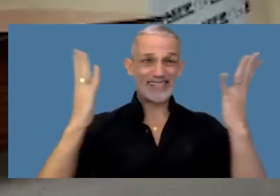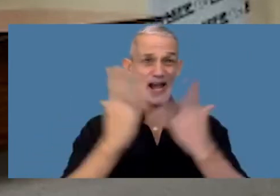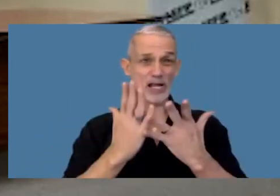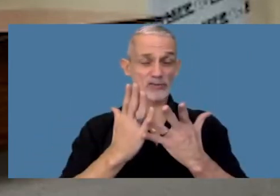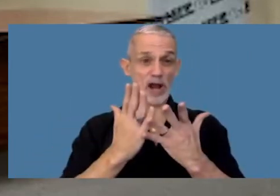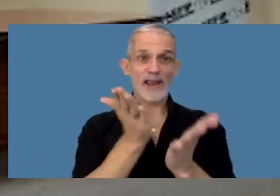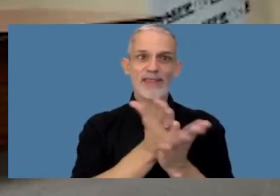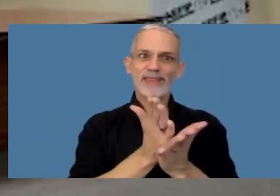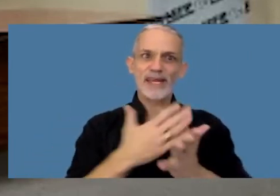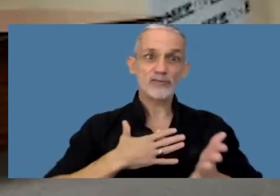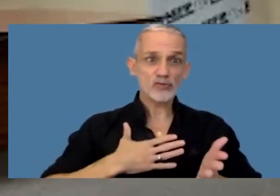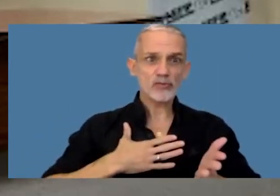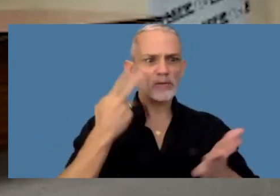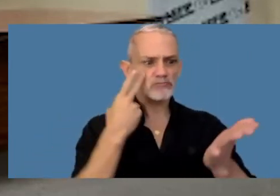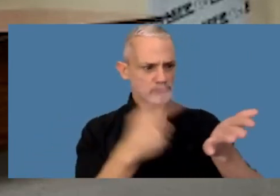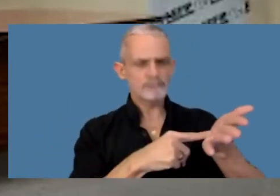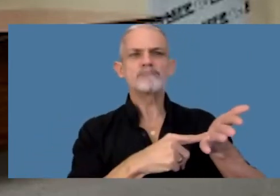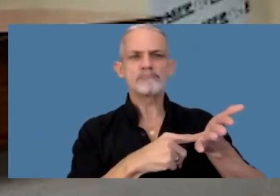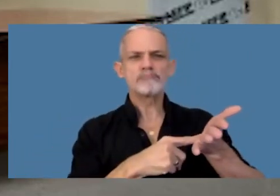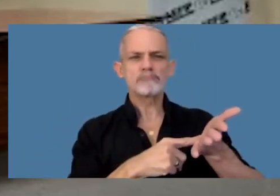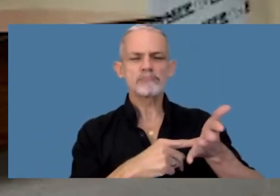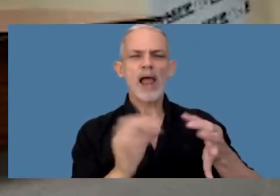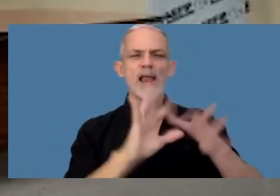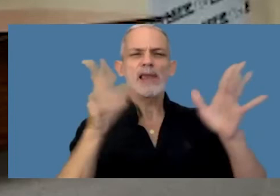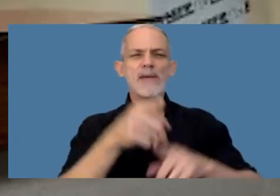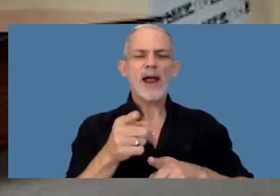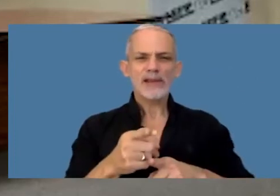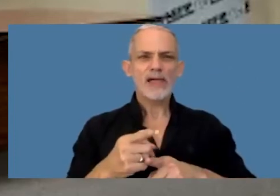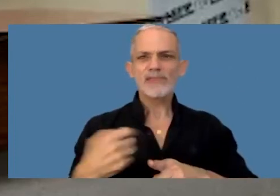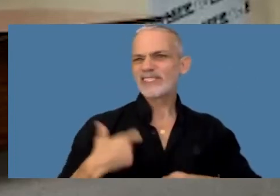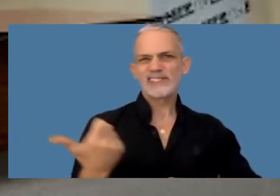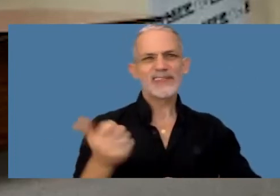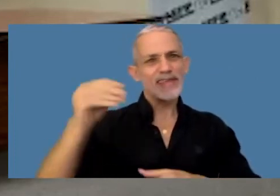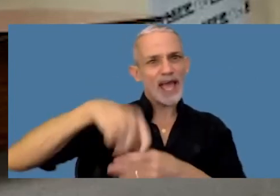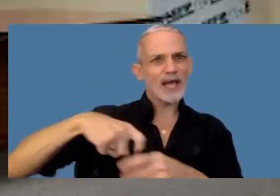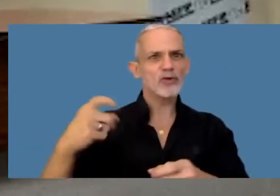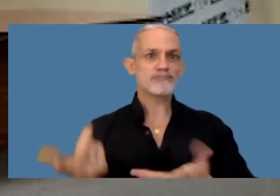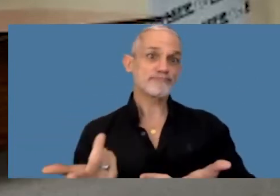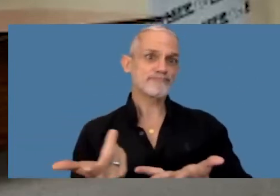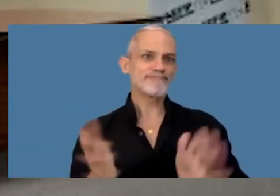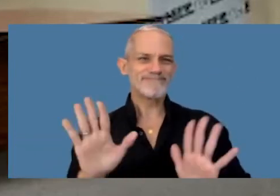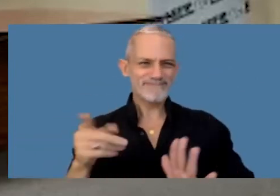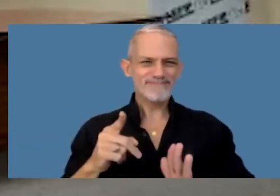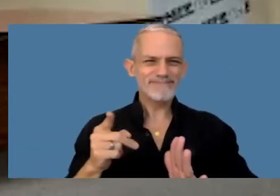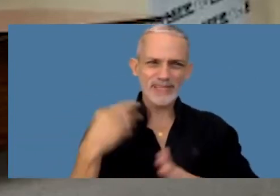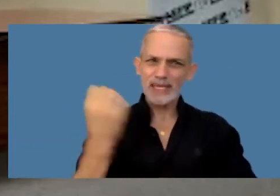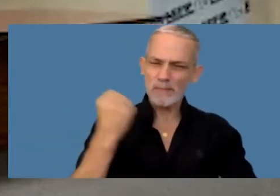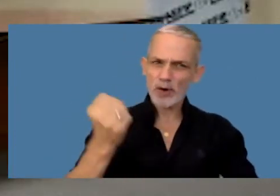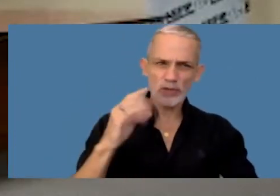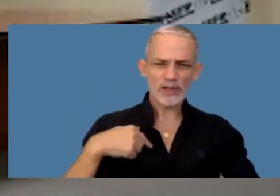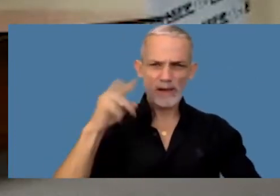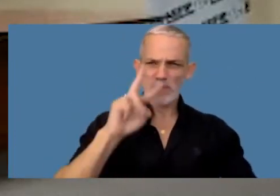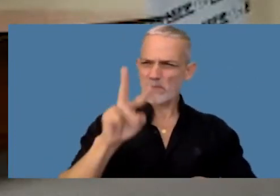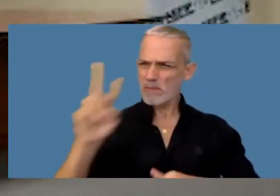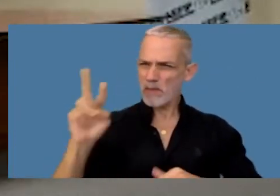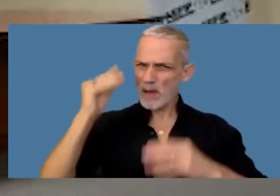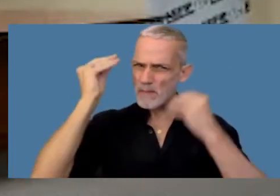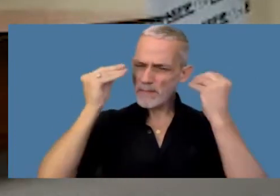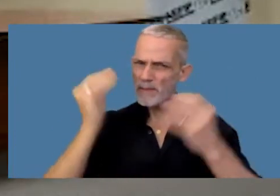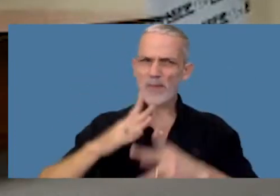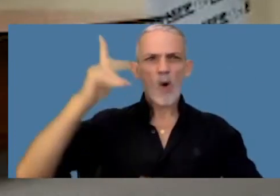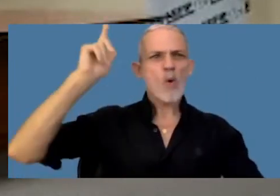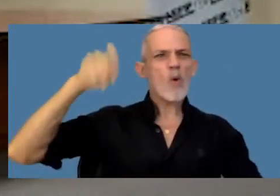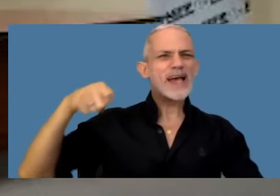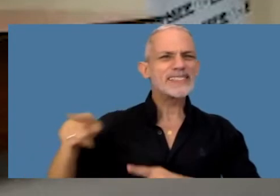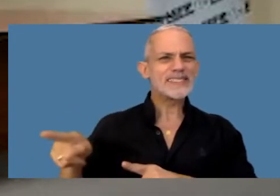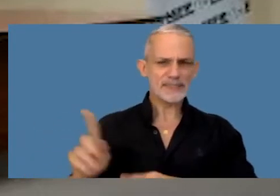sindical. Que esto también es importante. Yo estoy viendo con preocupación algunos jueces penales